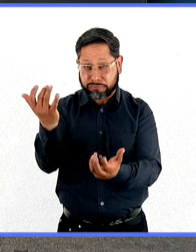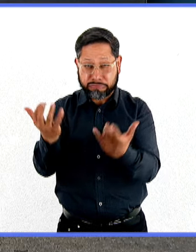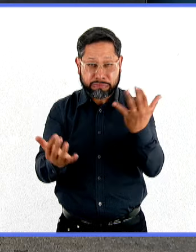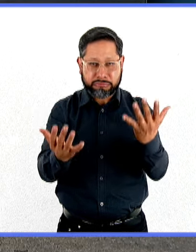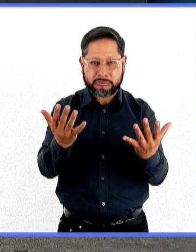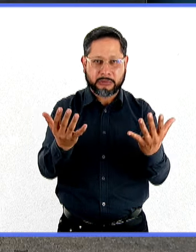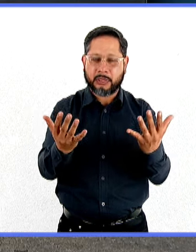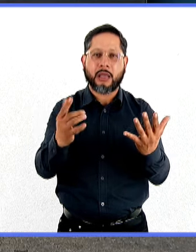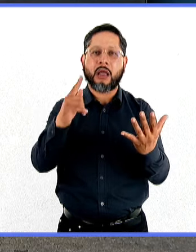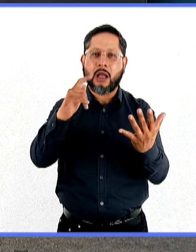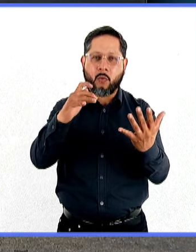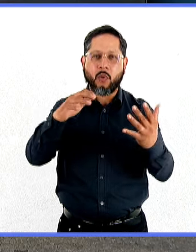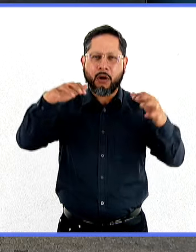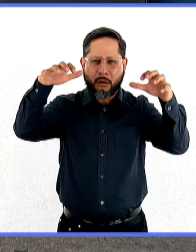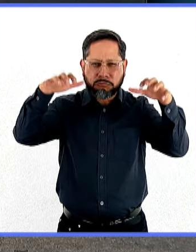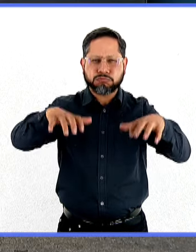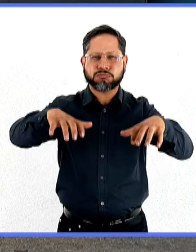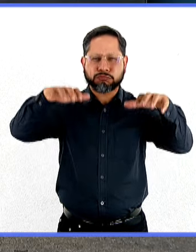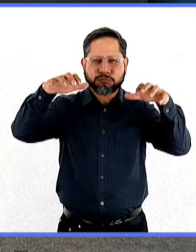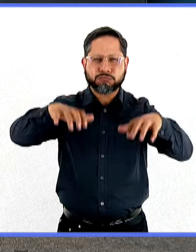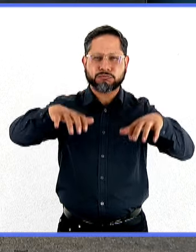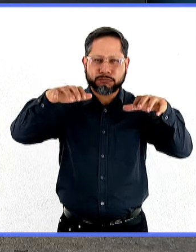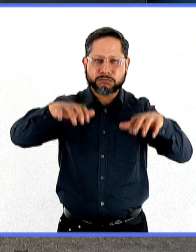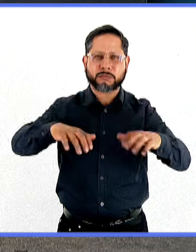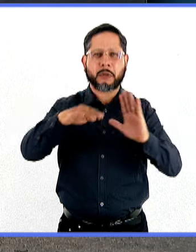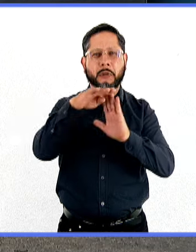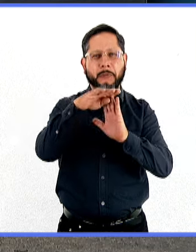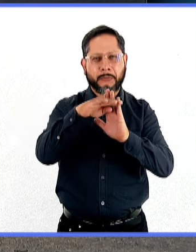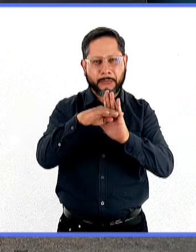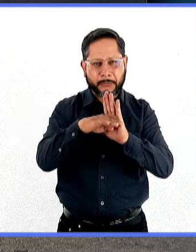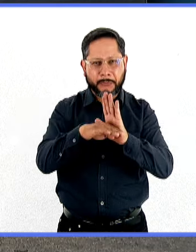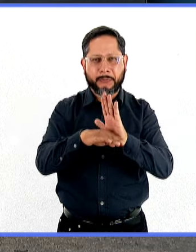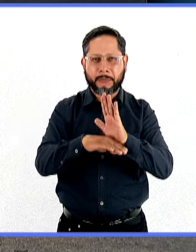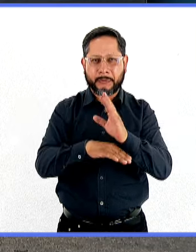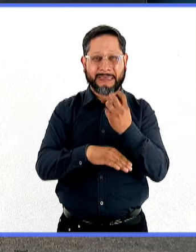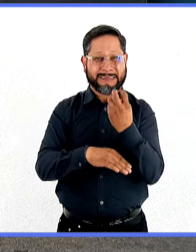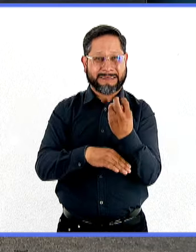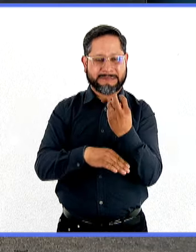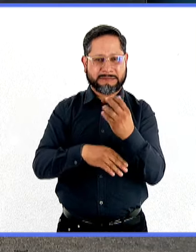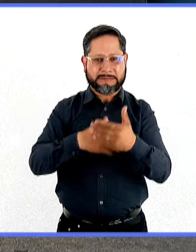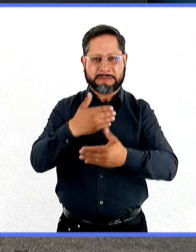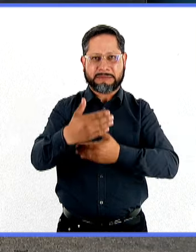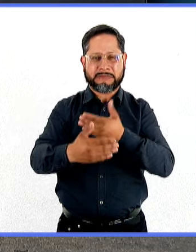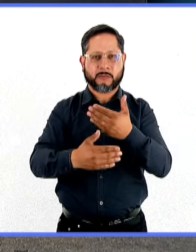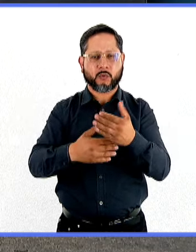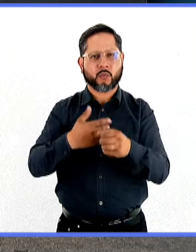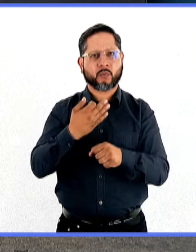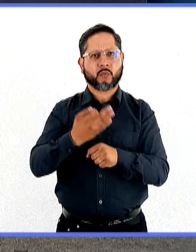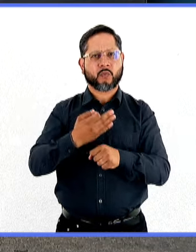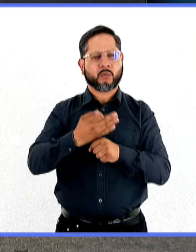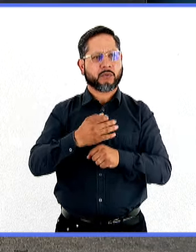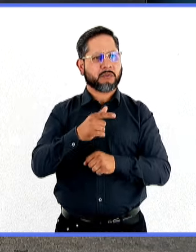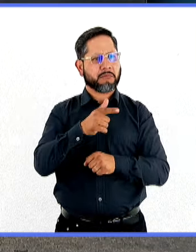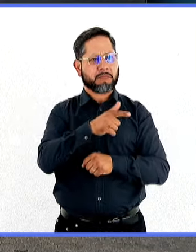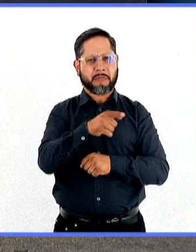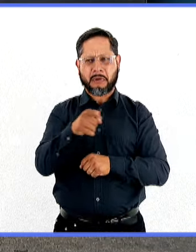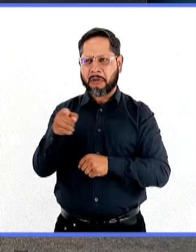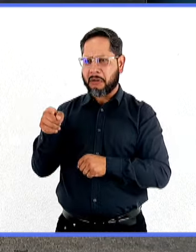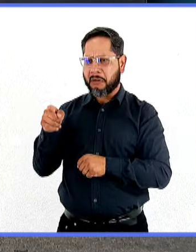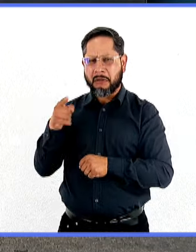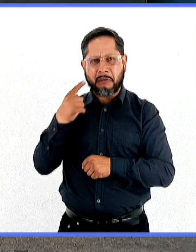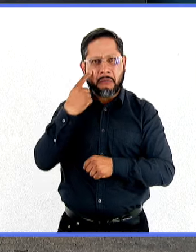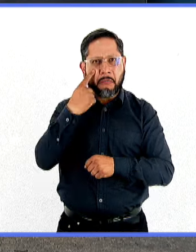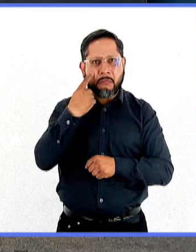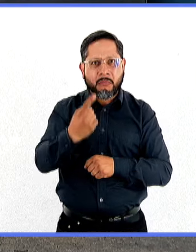de de lluvias de precipitación y que haya menos incendios y que haya menos efectos porque estamos hablando de un fenómeno digamos